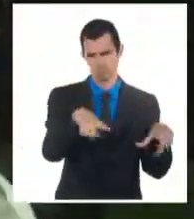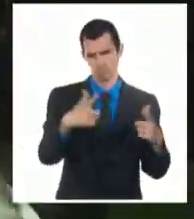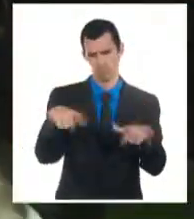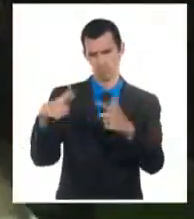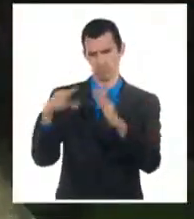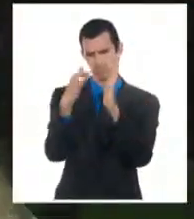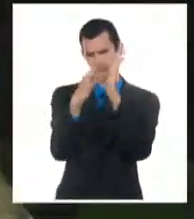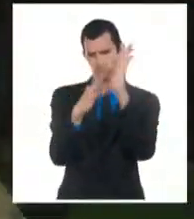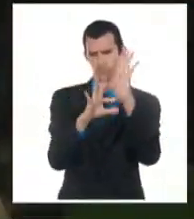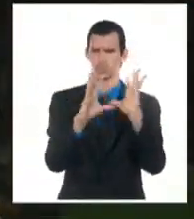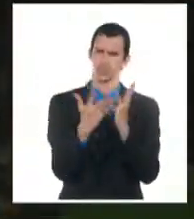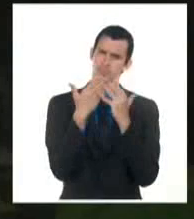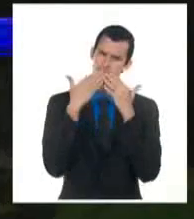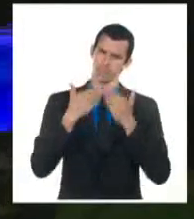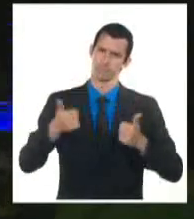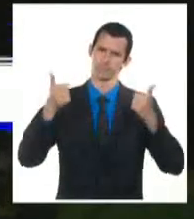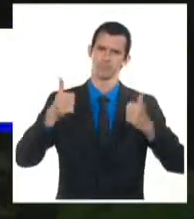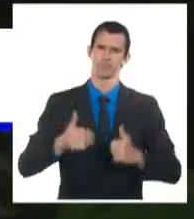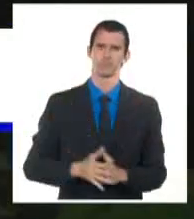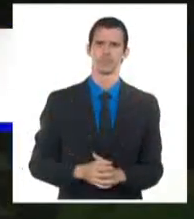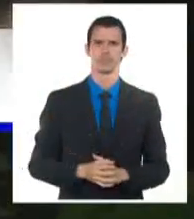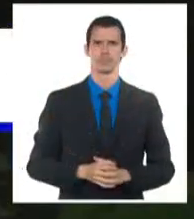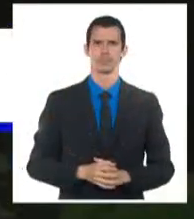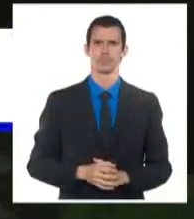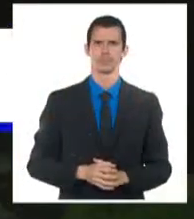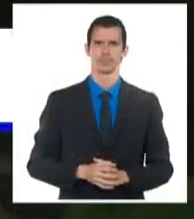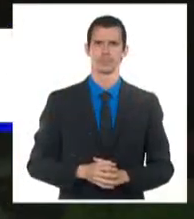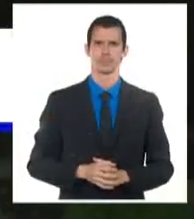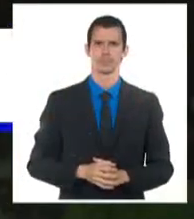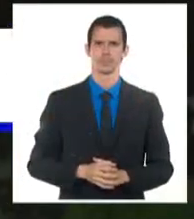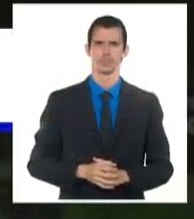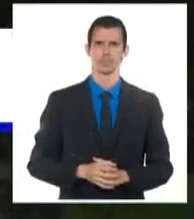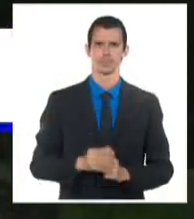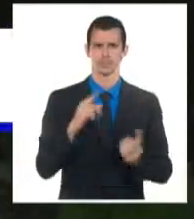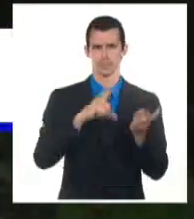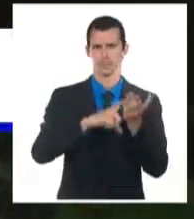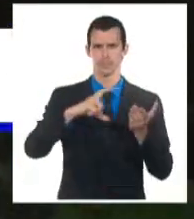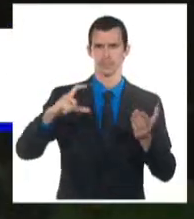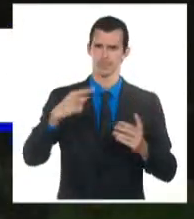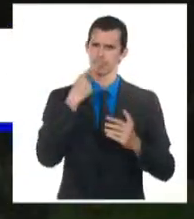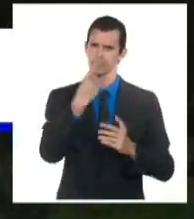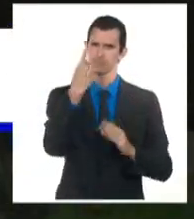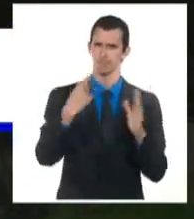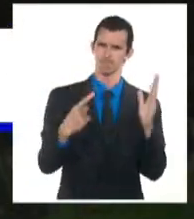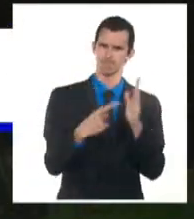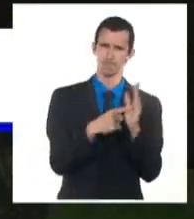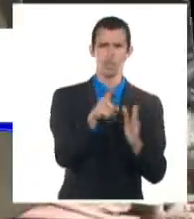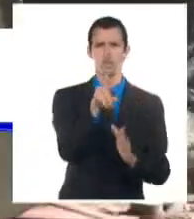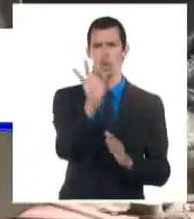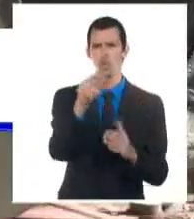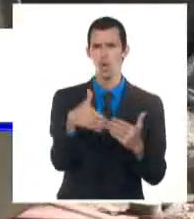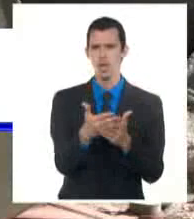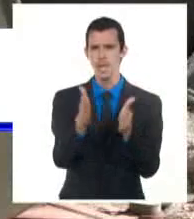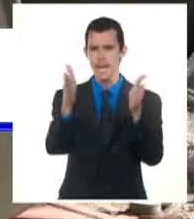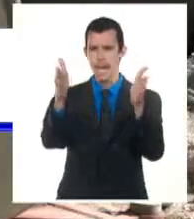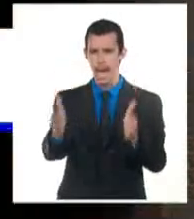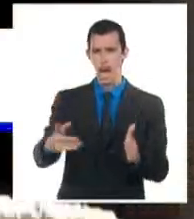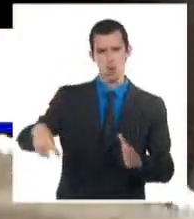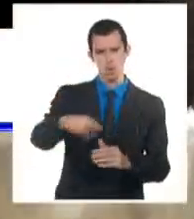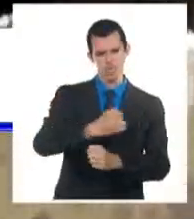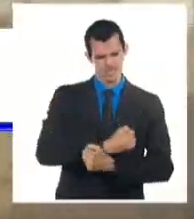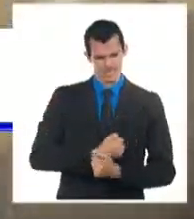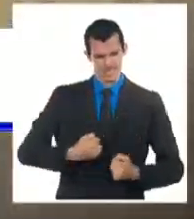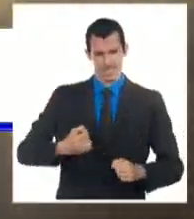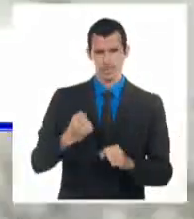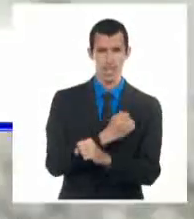del Partido los convoca 18 días de esfuerzo decisivo, intensas jornadas de